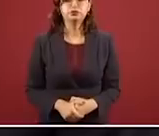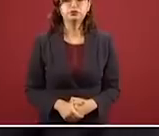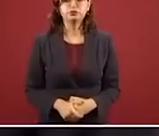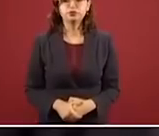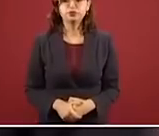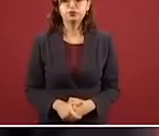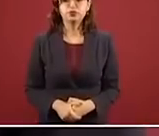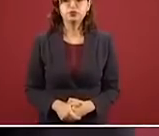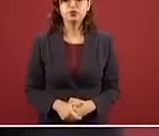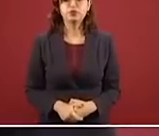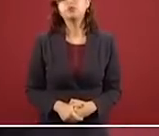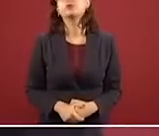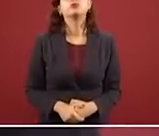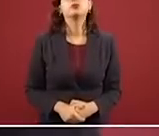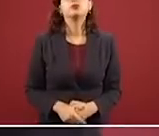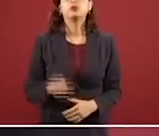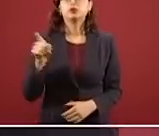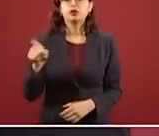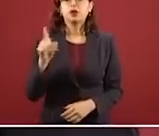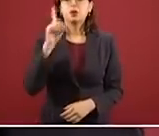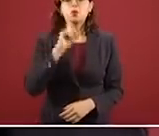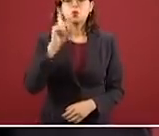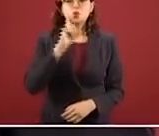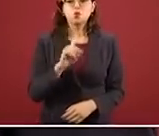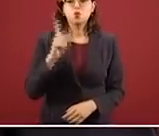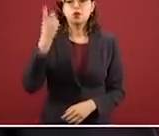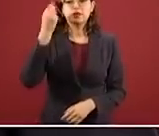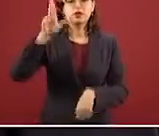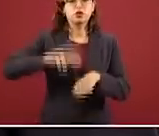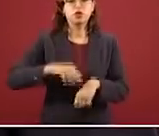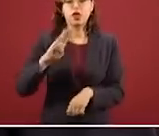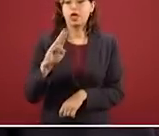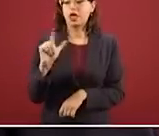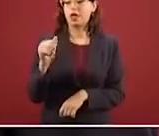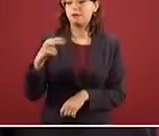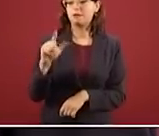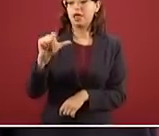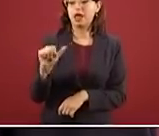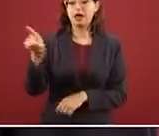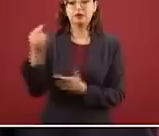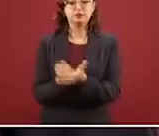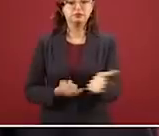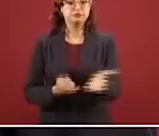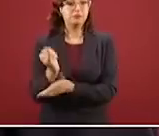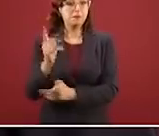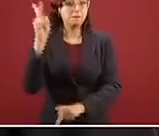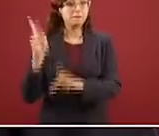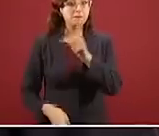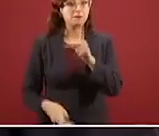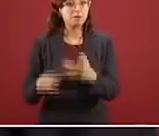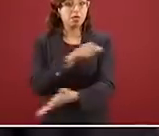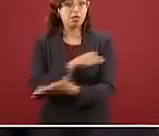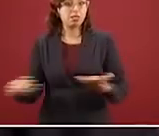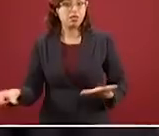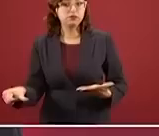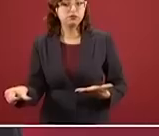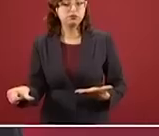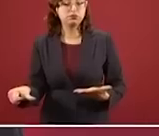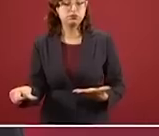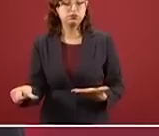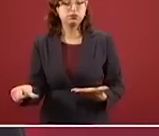si Blanca Jiménez, la directora de Conagua, resolvió suspender esta